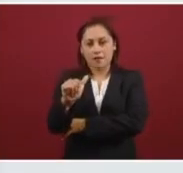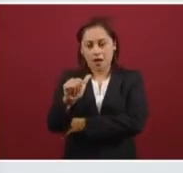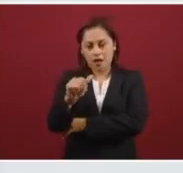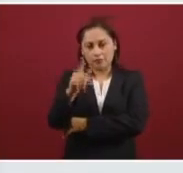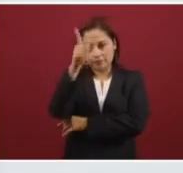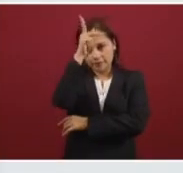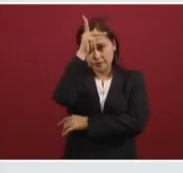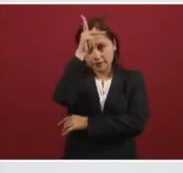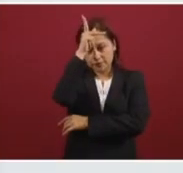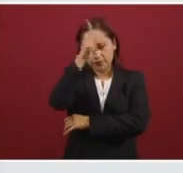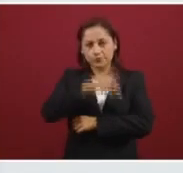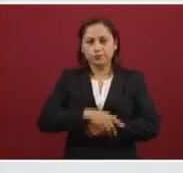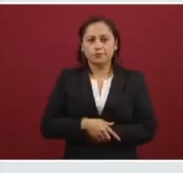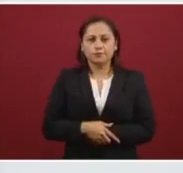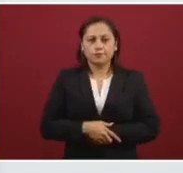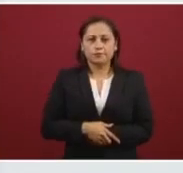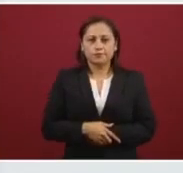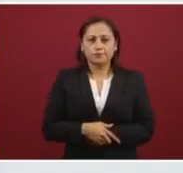Estoy